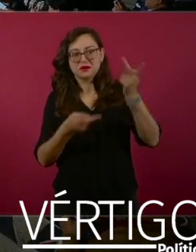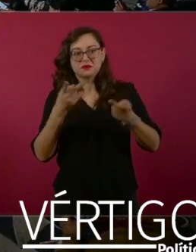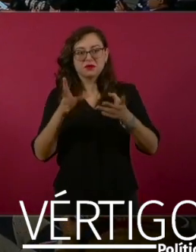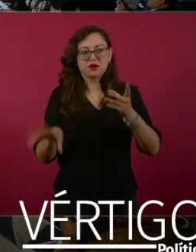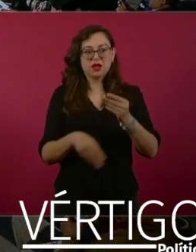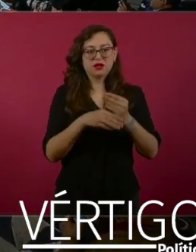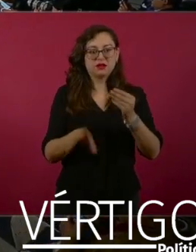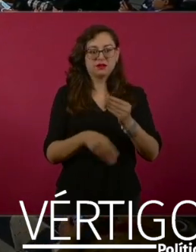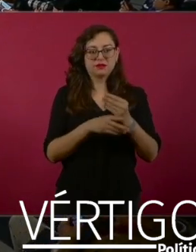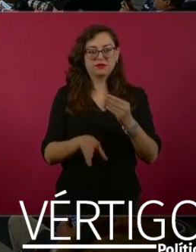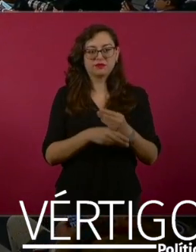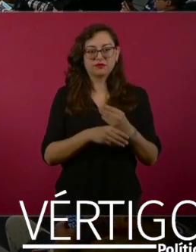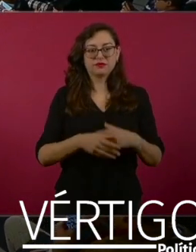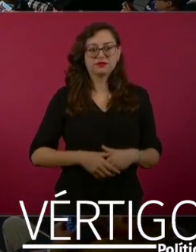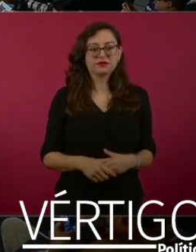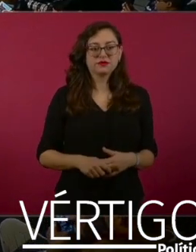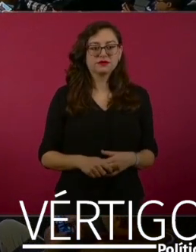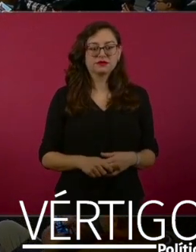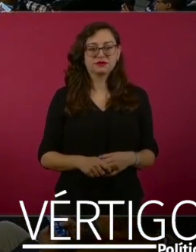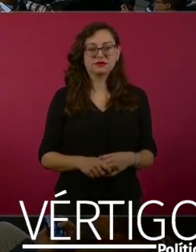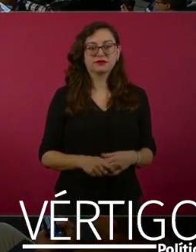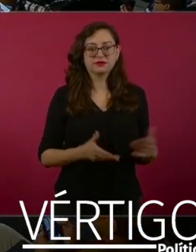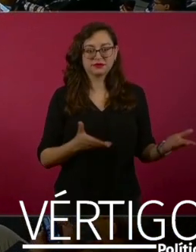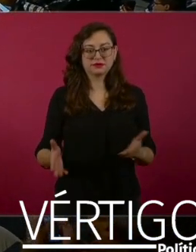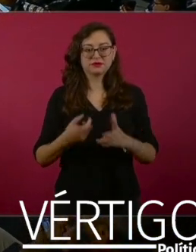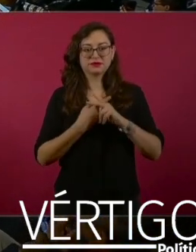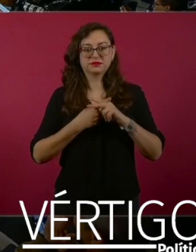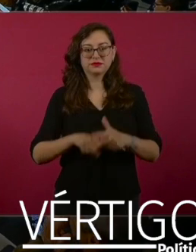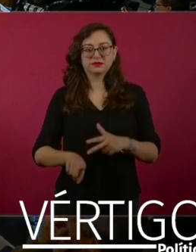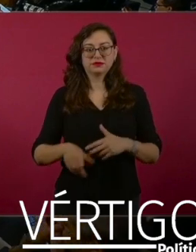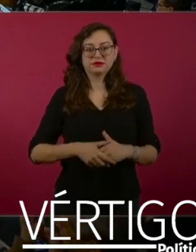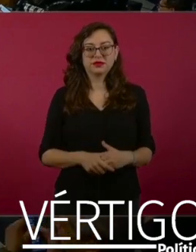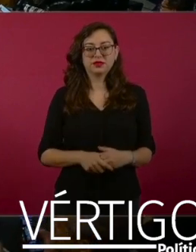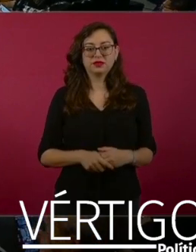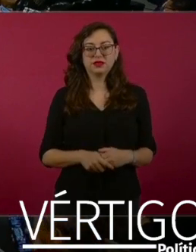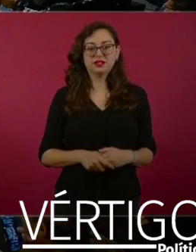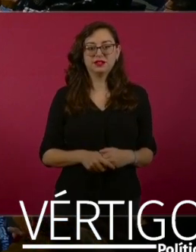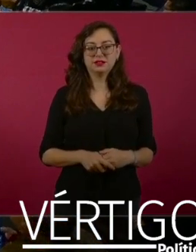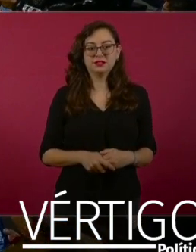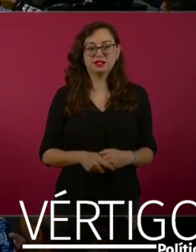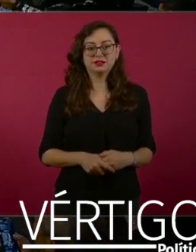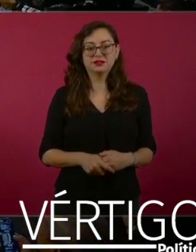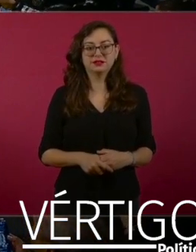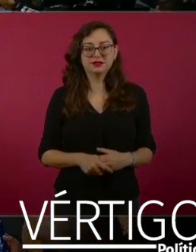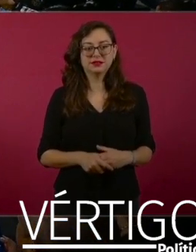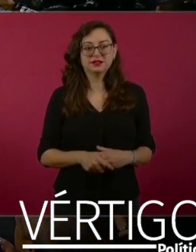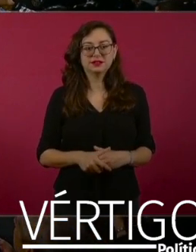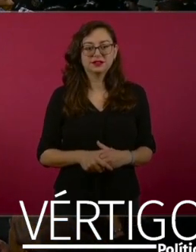expertos aseguran que se pagarán las consecuencias. A la democracia mexicana la mató el populismo.